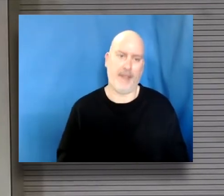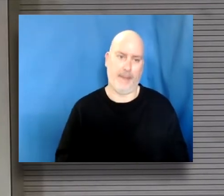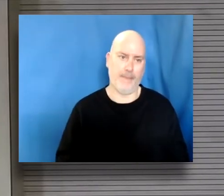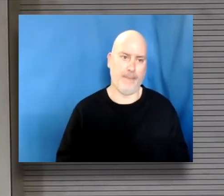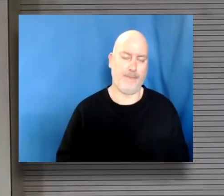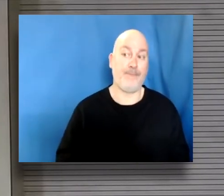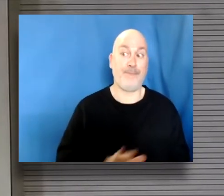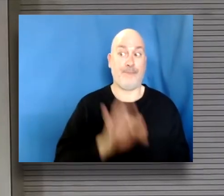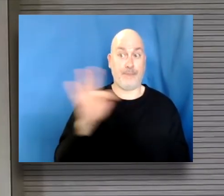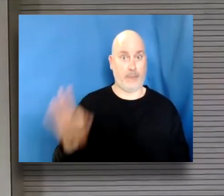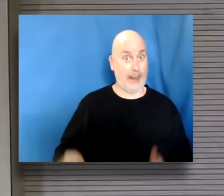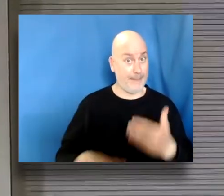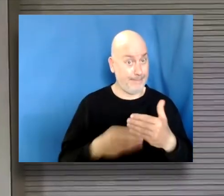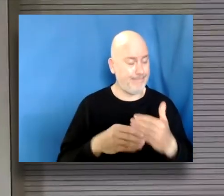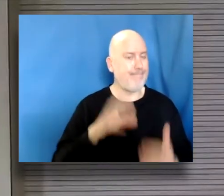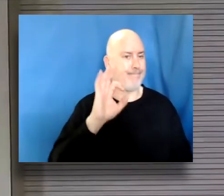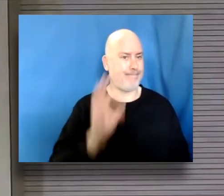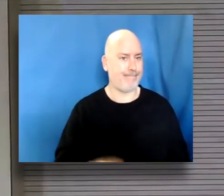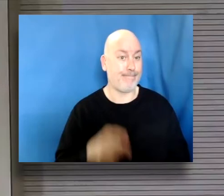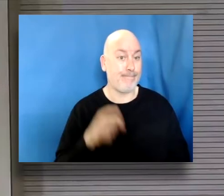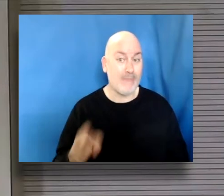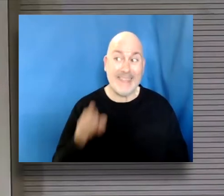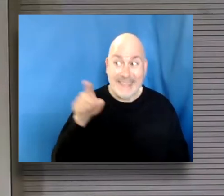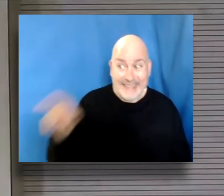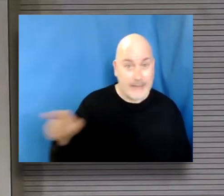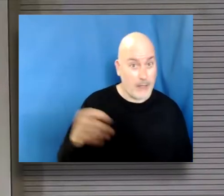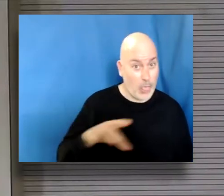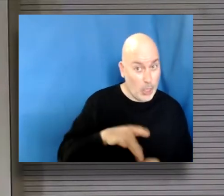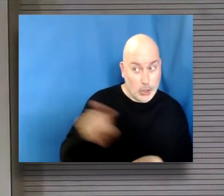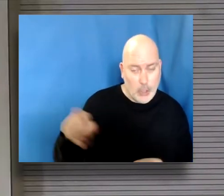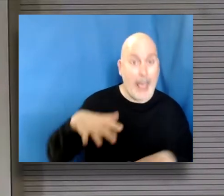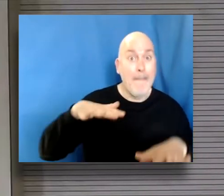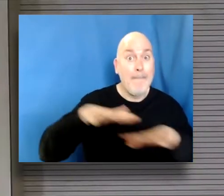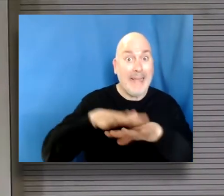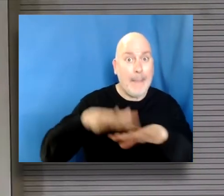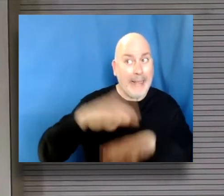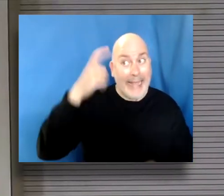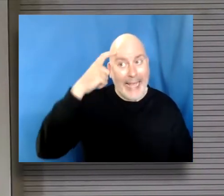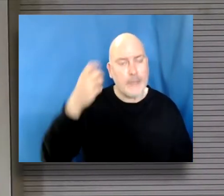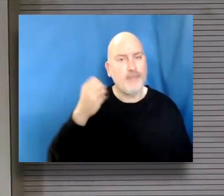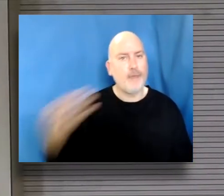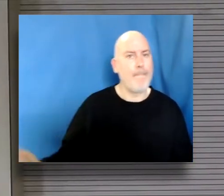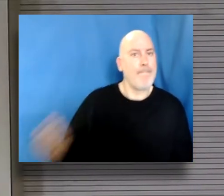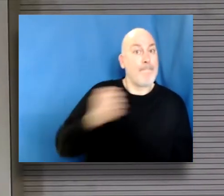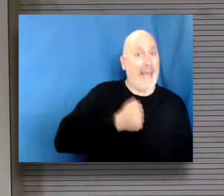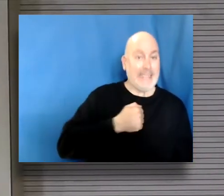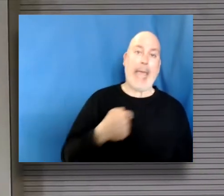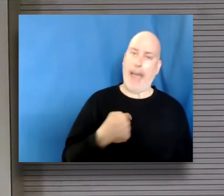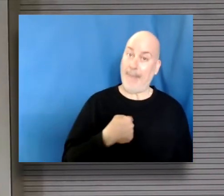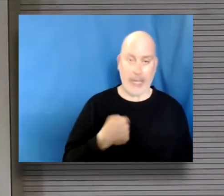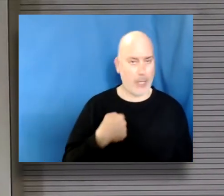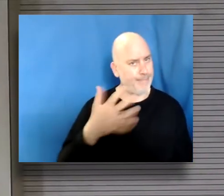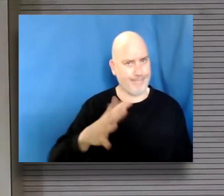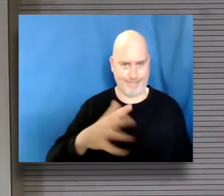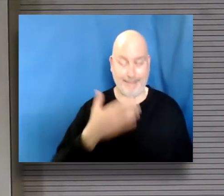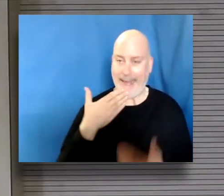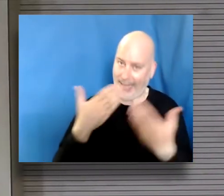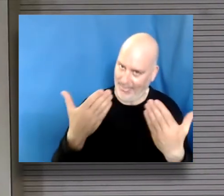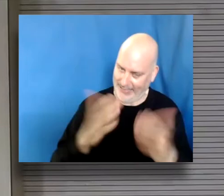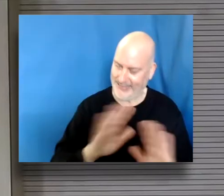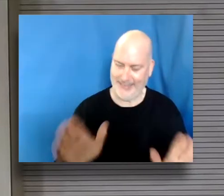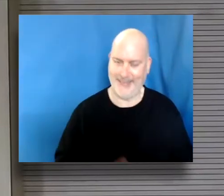apunte que a Araceli se le dan mejor las matemáticas de la cabeza que a mí. Gracias.